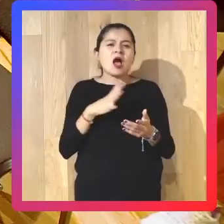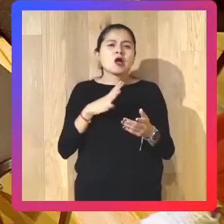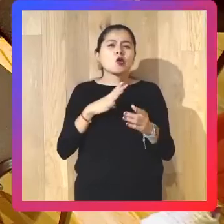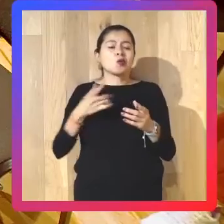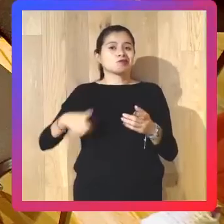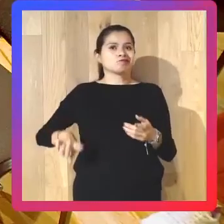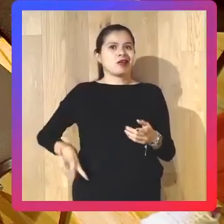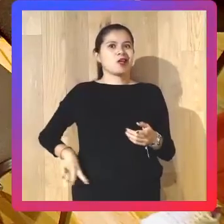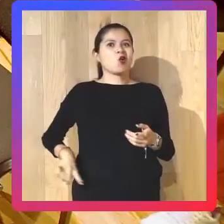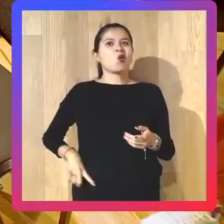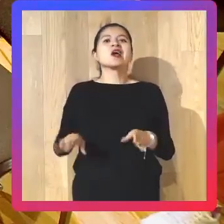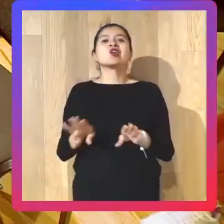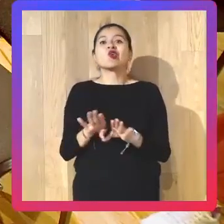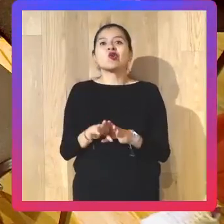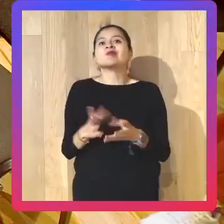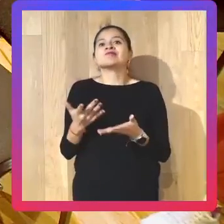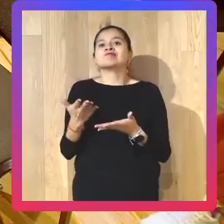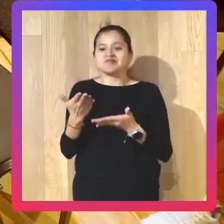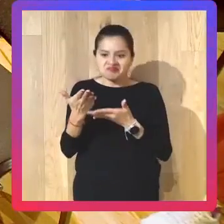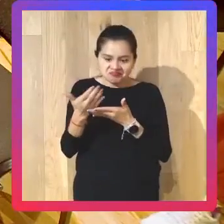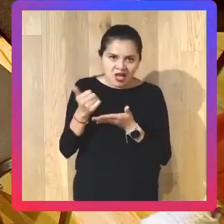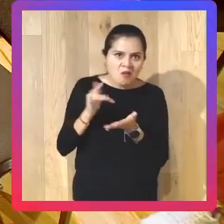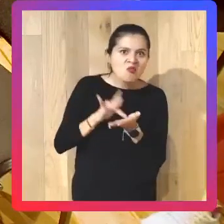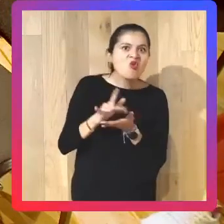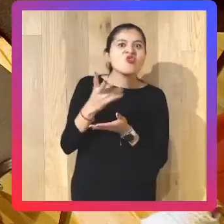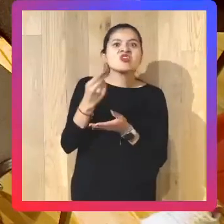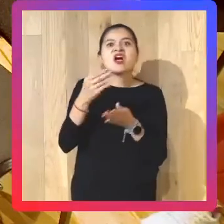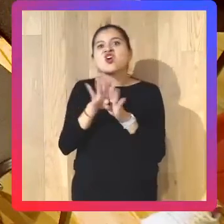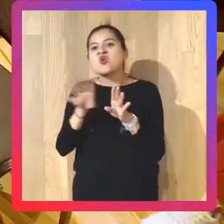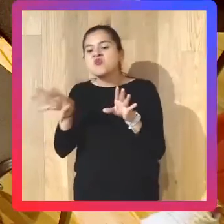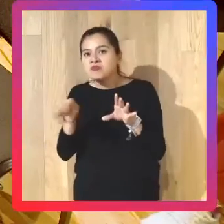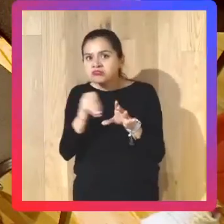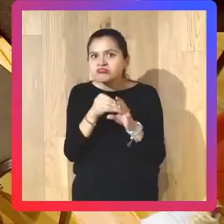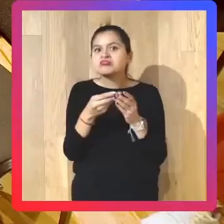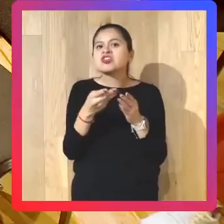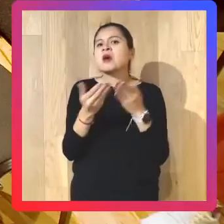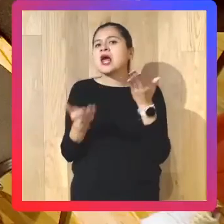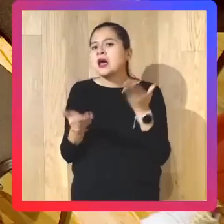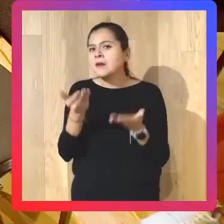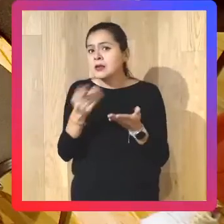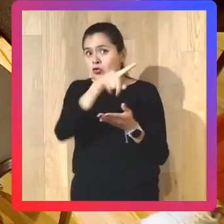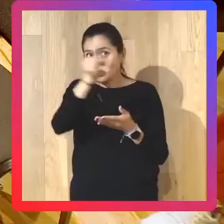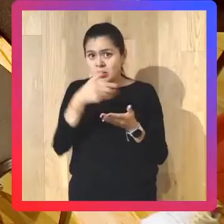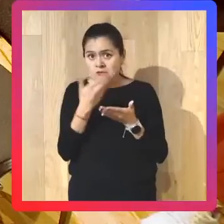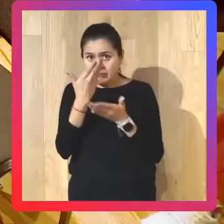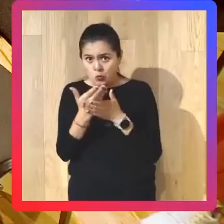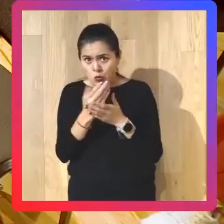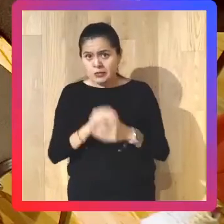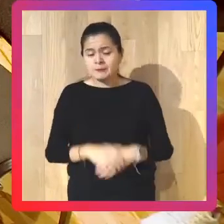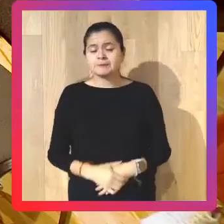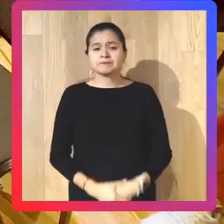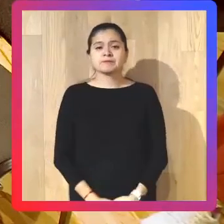gobierno, ¿cómo entraría pues a equilibrar esa parte de esto que plantean? Gracias.